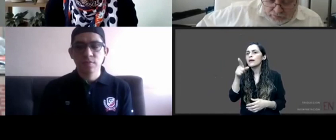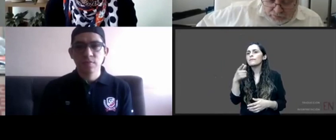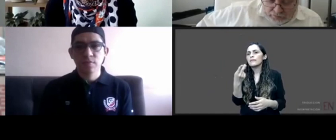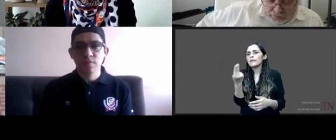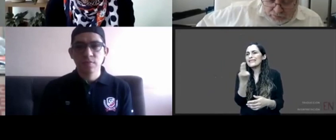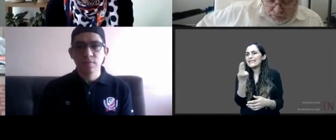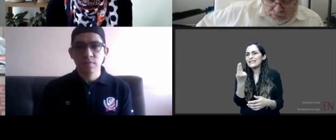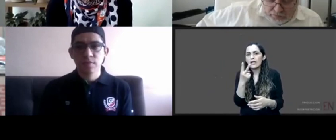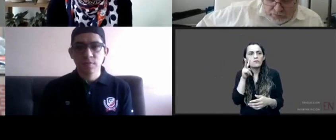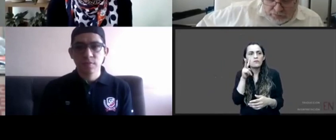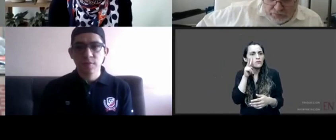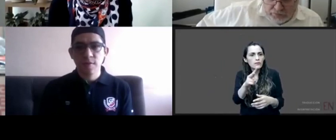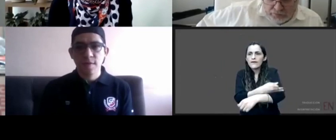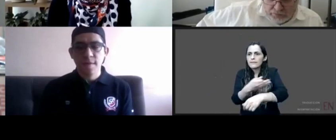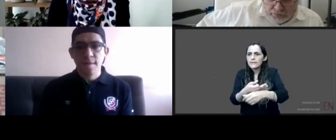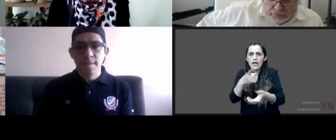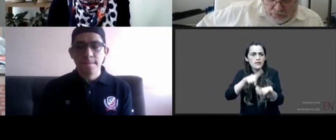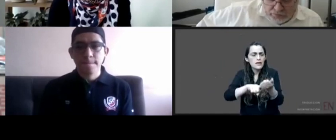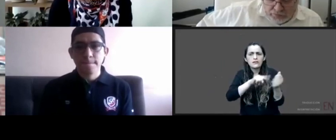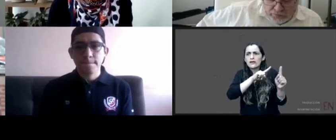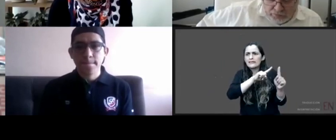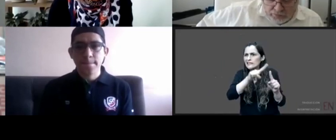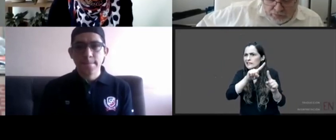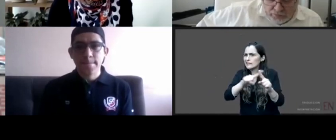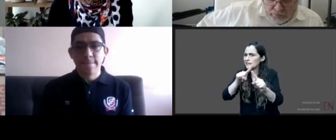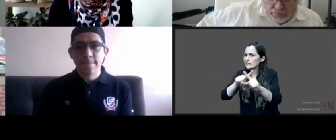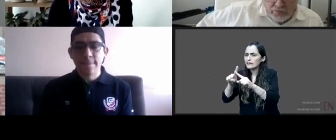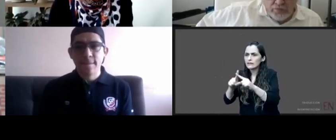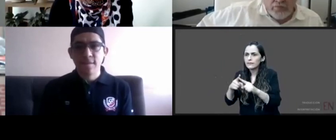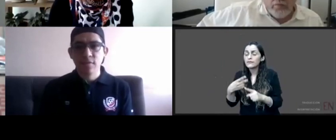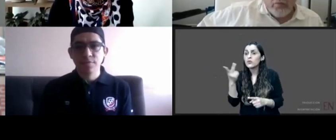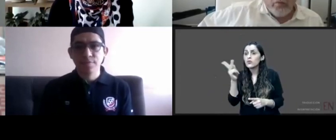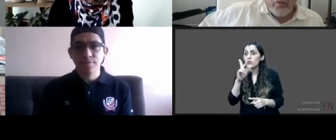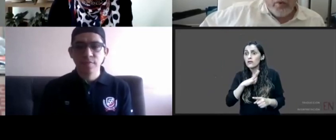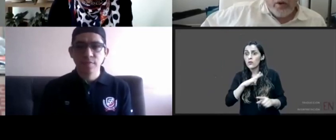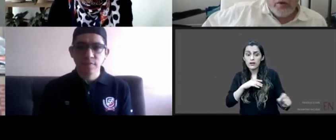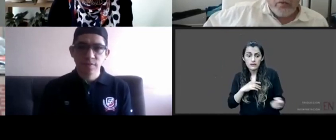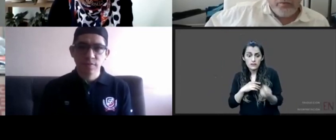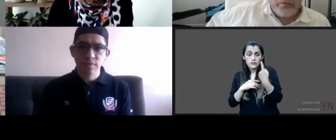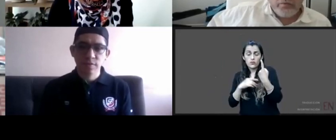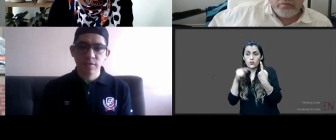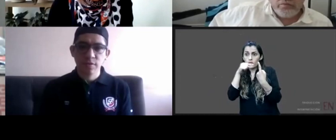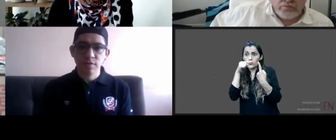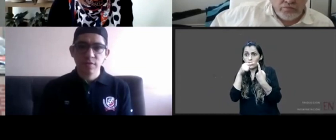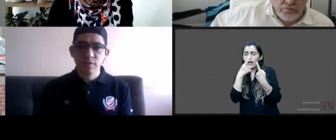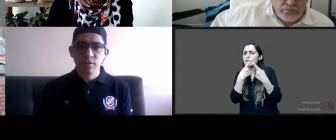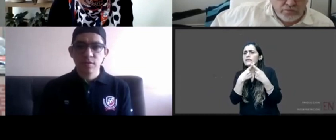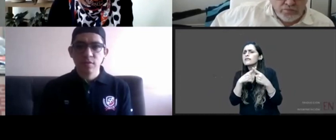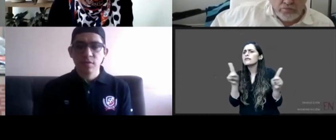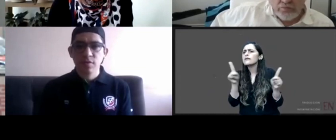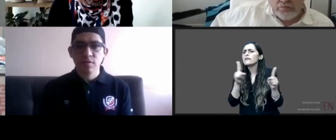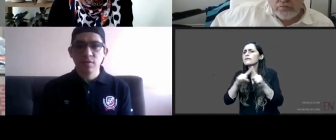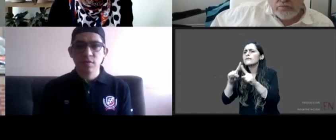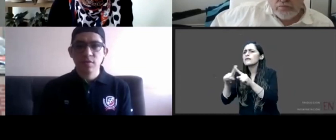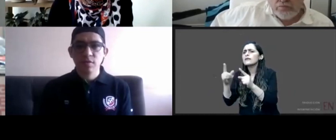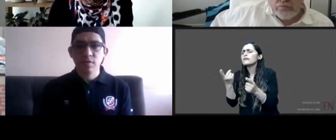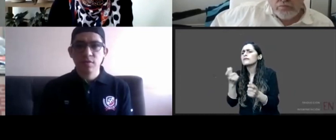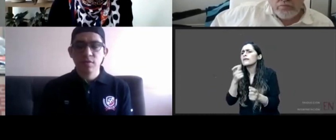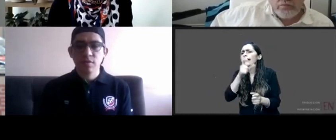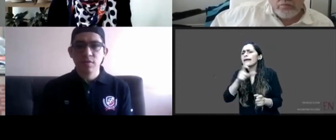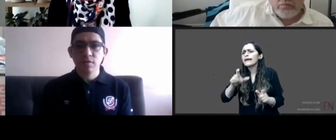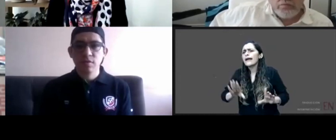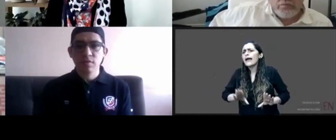importante. Que estas familias puedan atender esas diversidades, cualquiera que éstas sean, porque entonces se